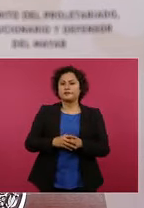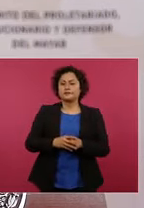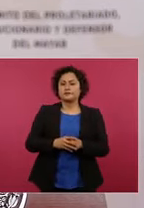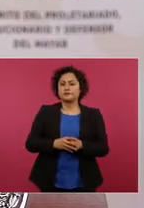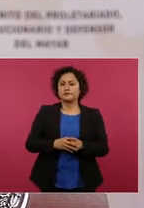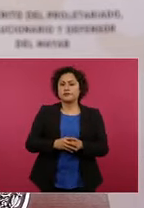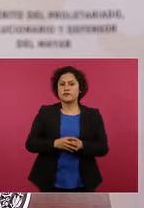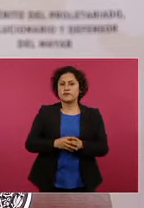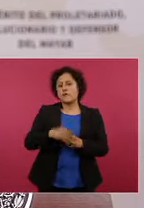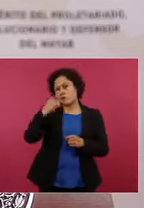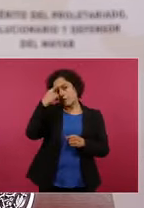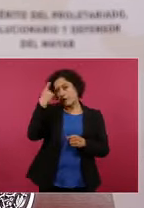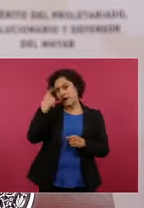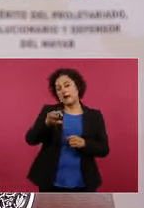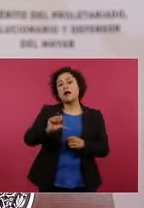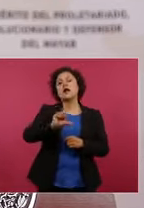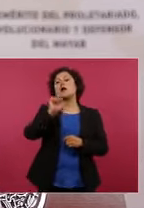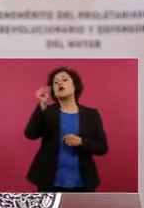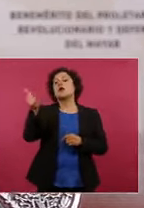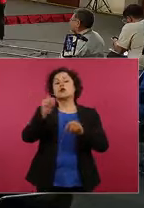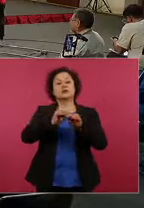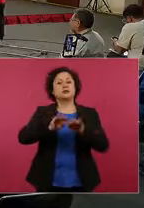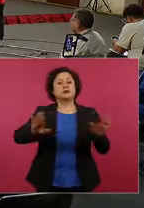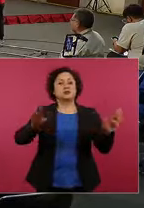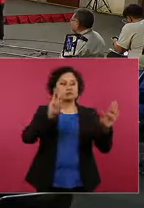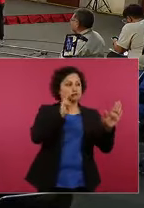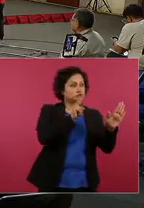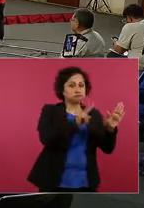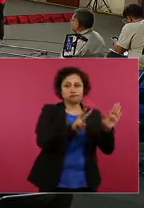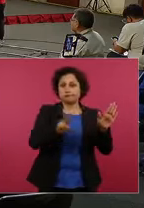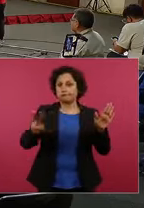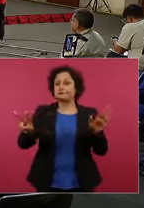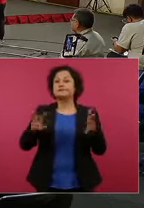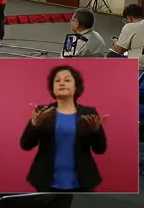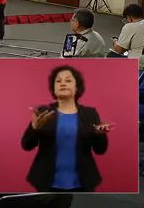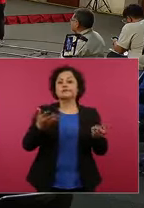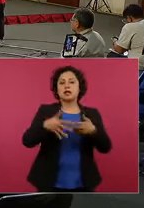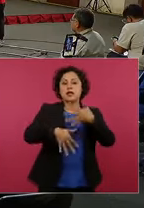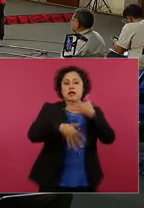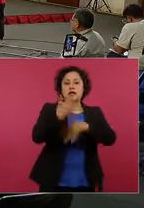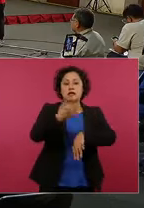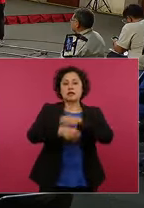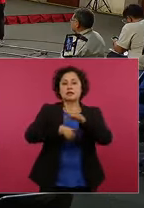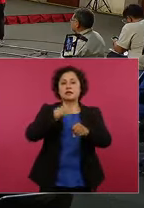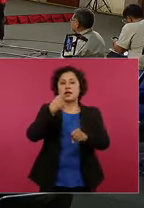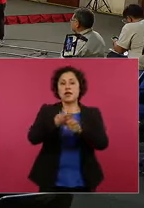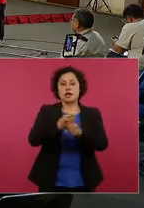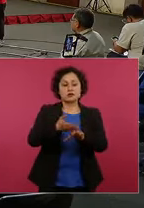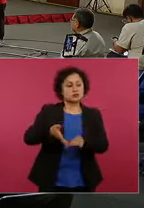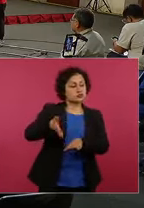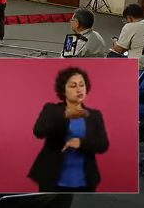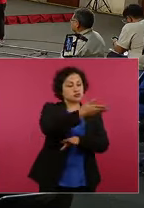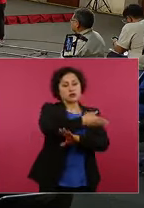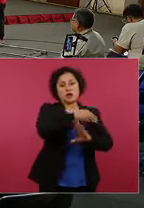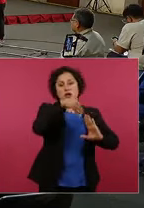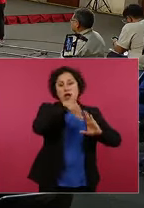una más amplia. Así, 15 años consecutivos cayendo.